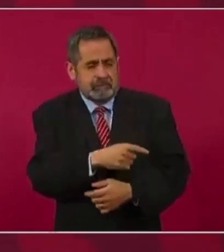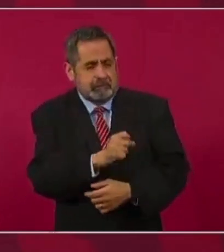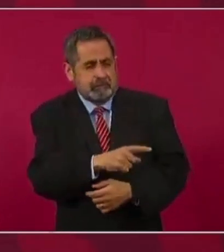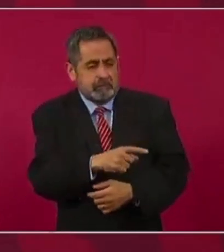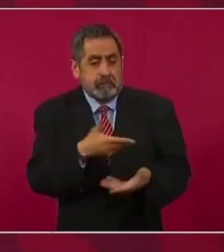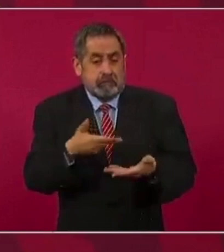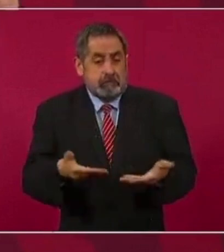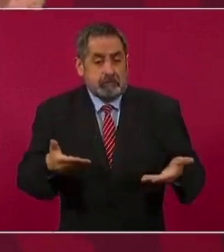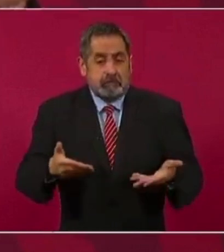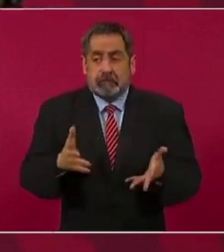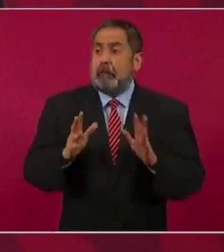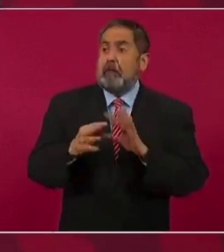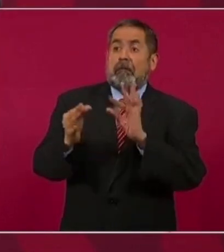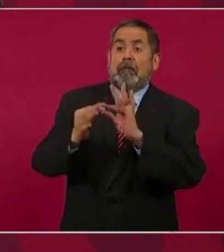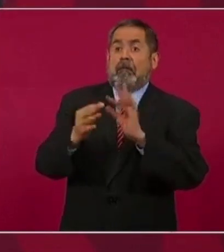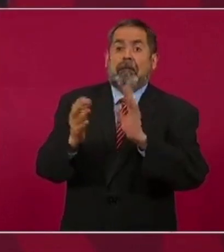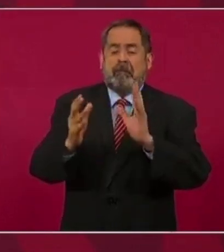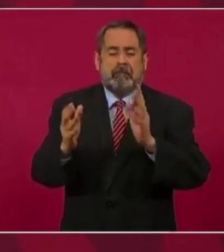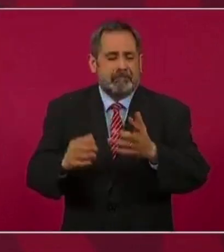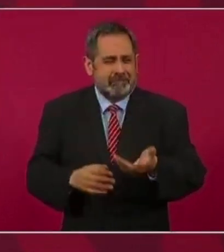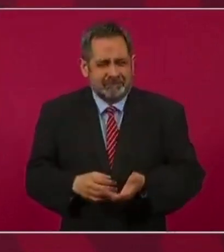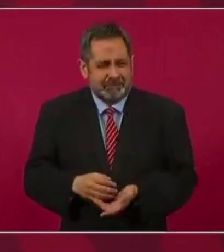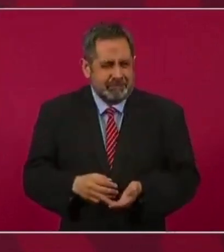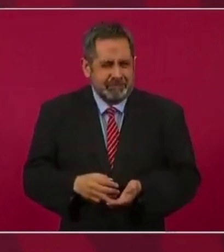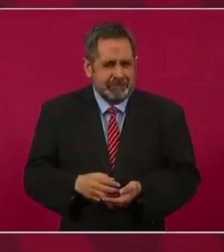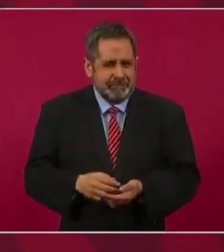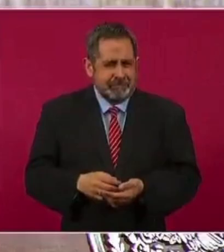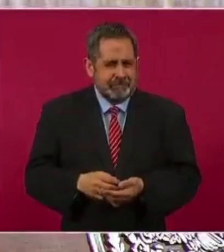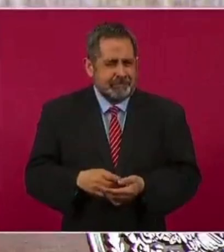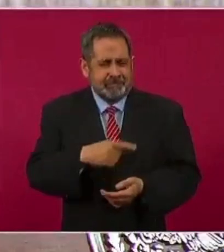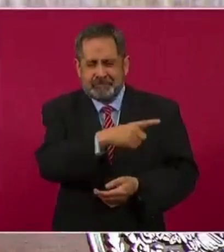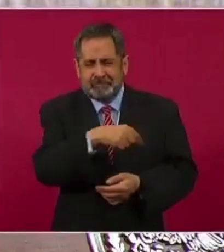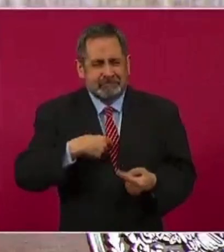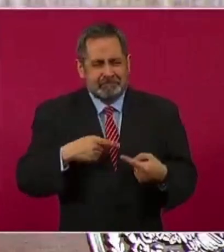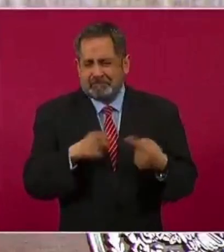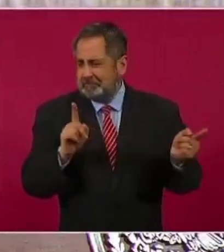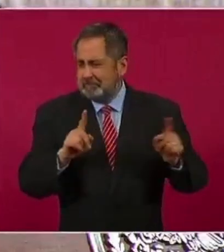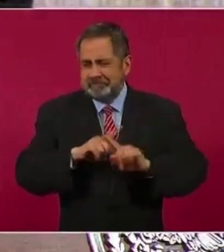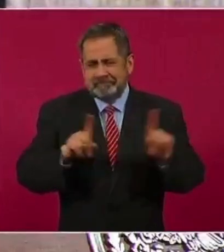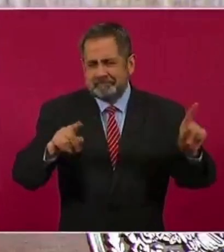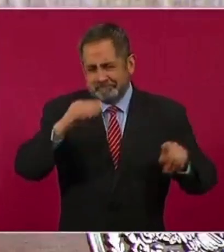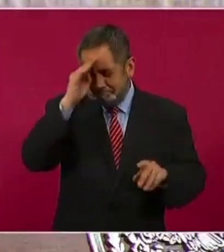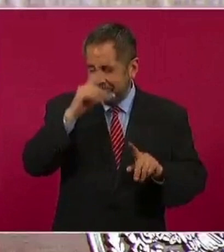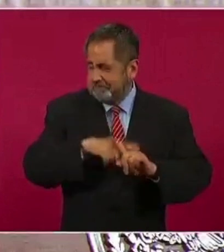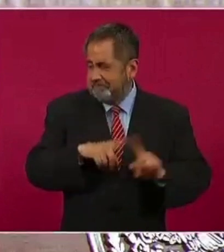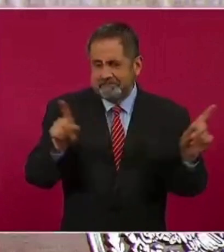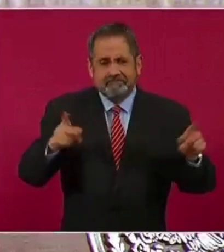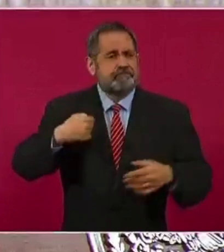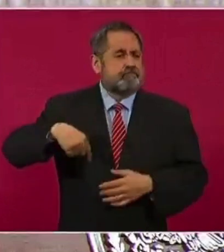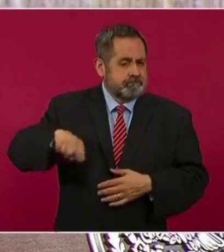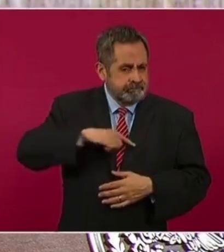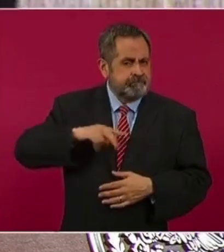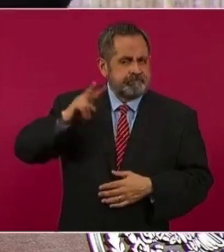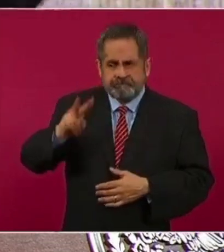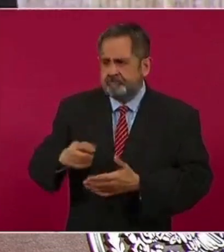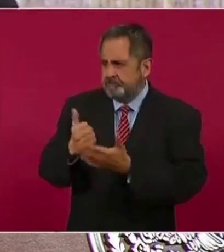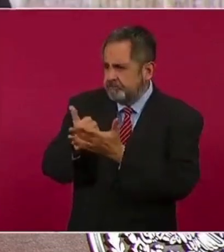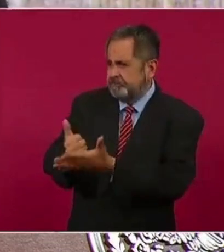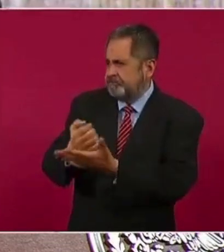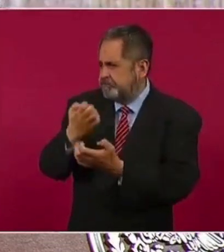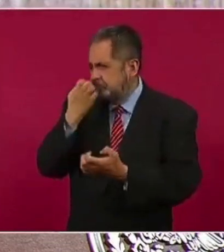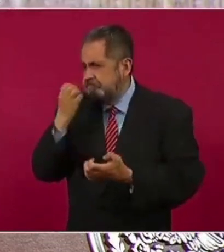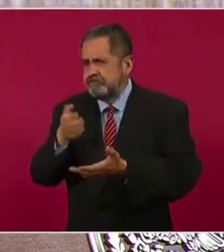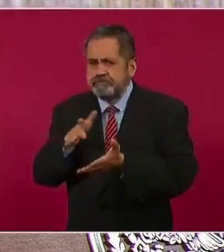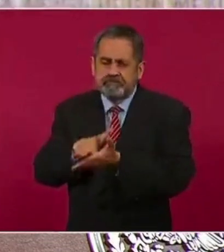y que no tiene nada que ver con el pensamiento nuestro de impulsar la educación pública y